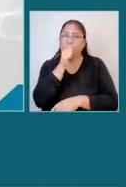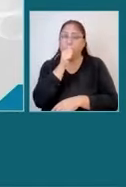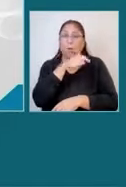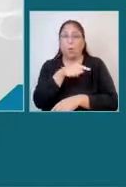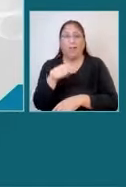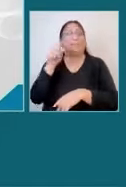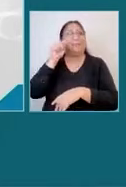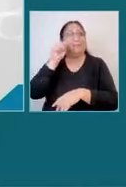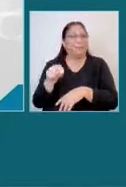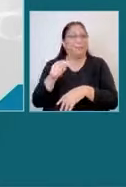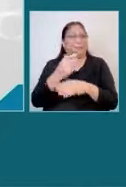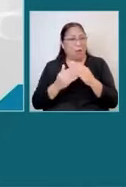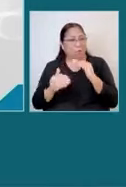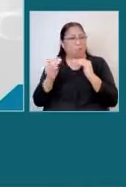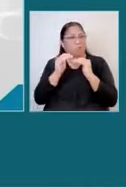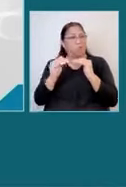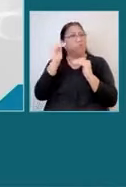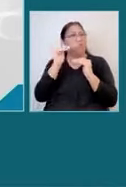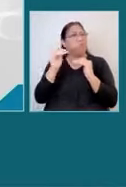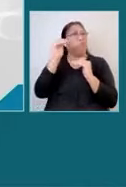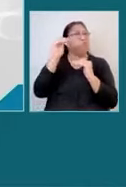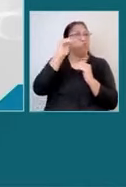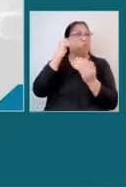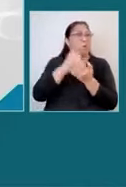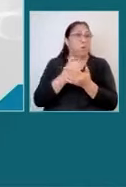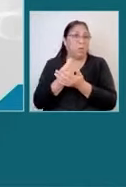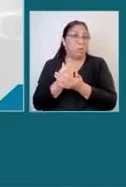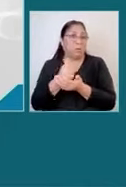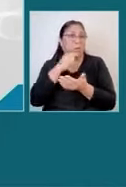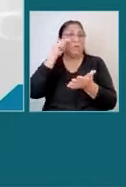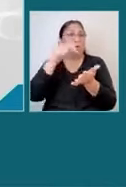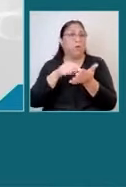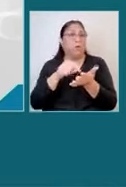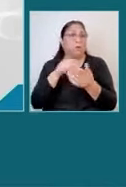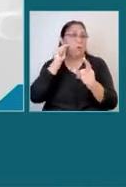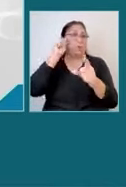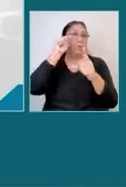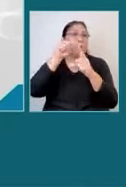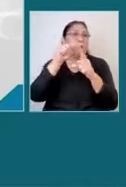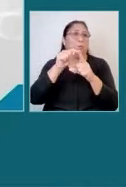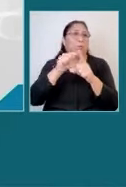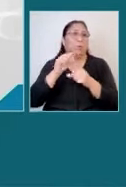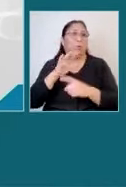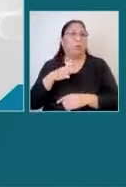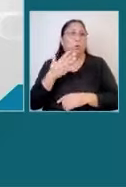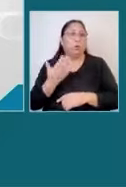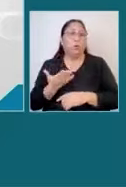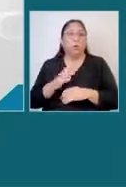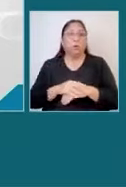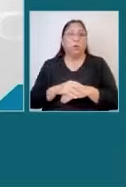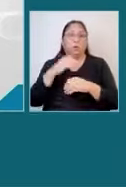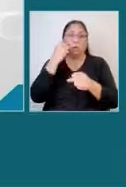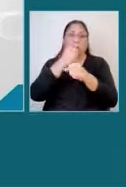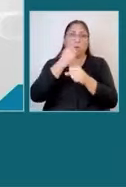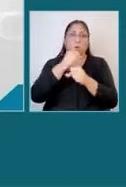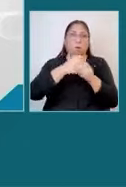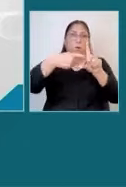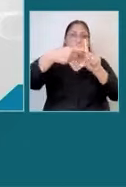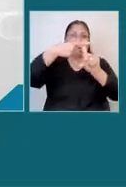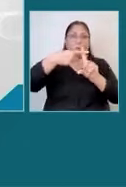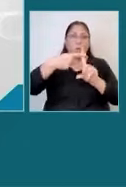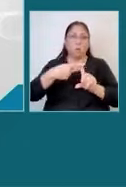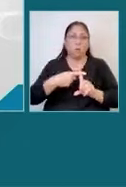el llamado a escalar toda esta inversión, ¿no? Y en ese sentido hay también, digamos, acciones positivas que se están